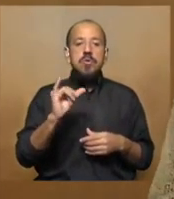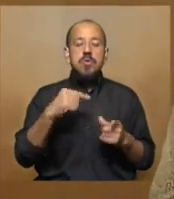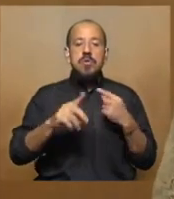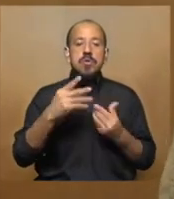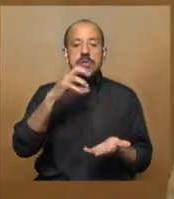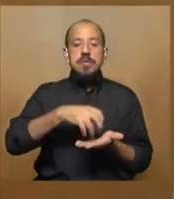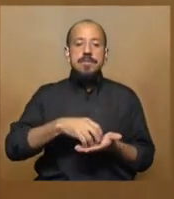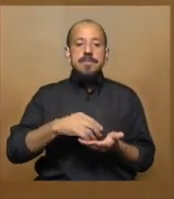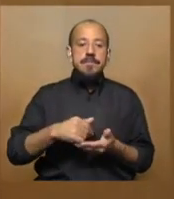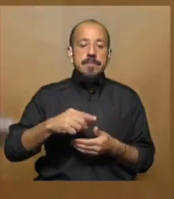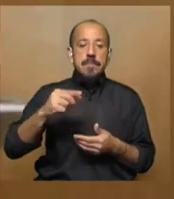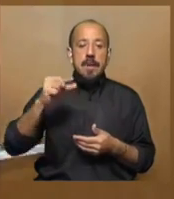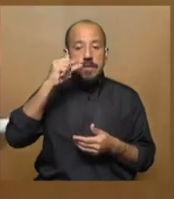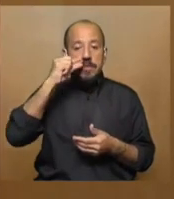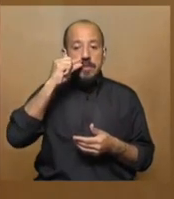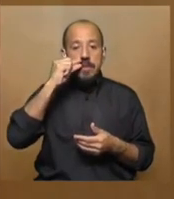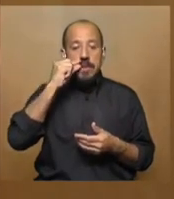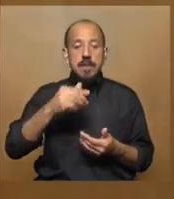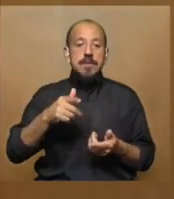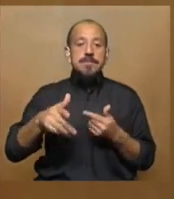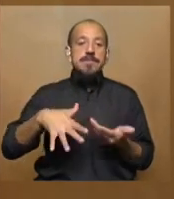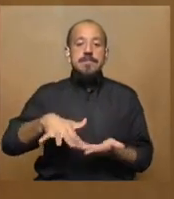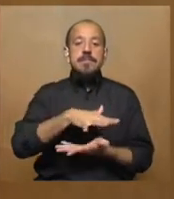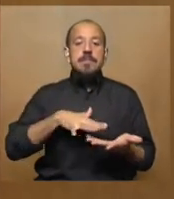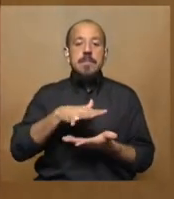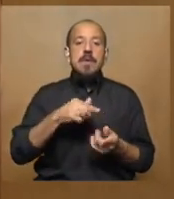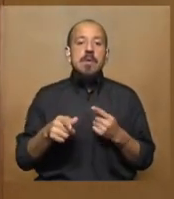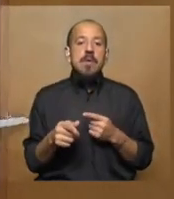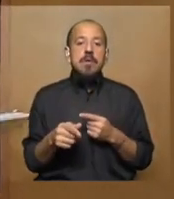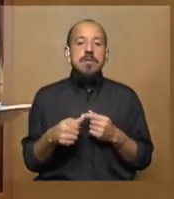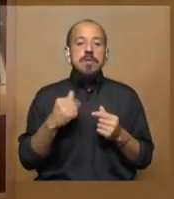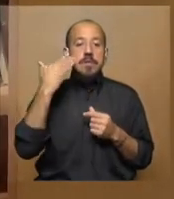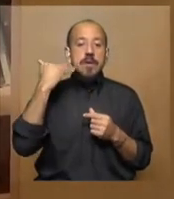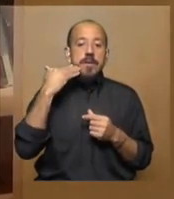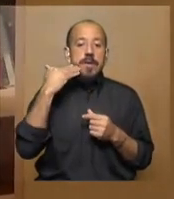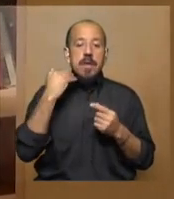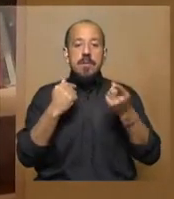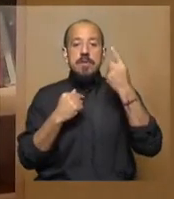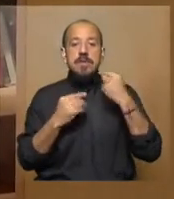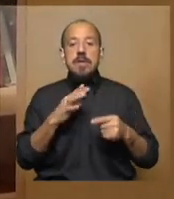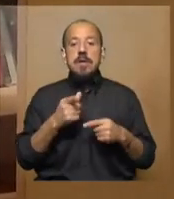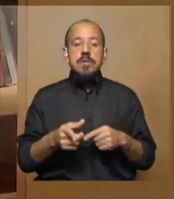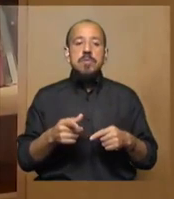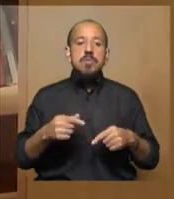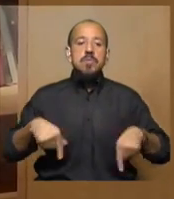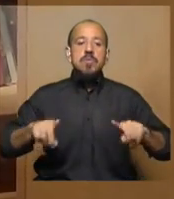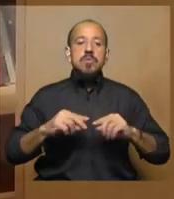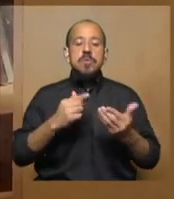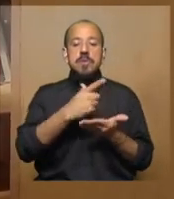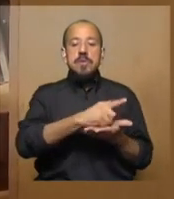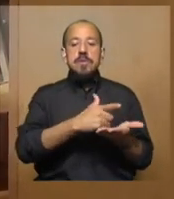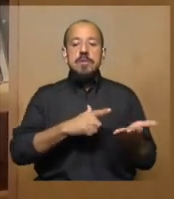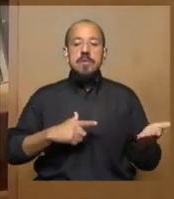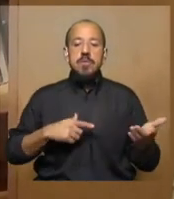sereni muy a la mano cerquita también ahí del Canal y bueno desde abril pasado se está dando aquí un ciclo que se llama la literatura